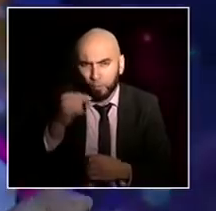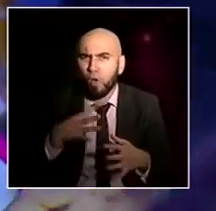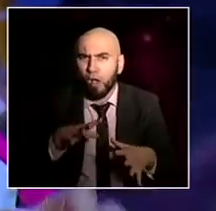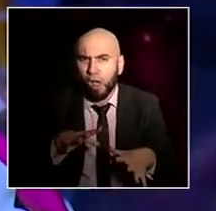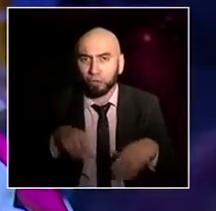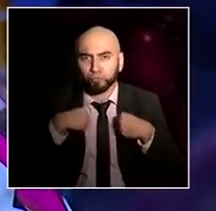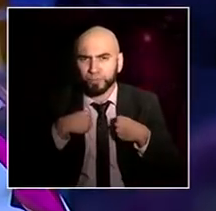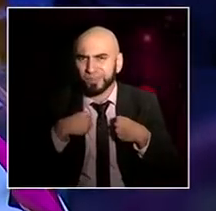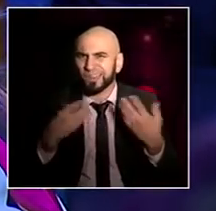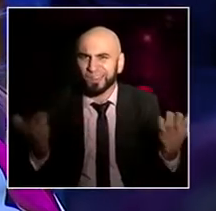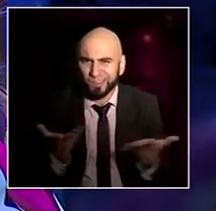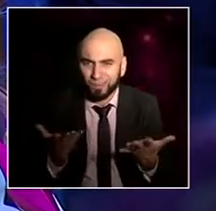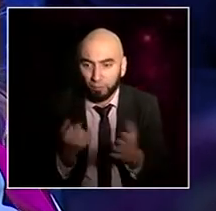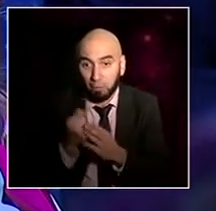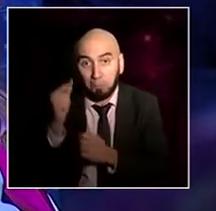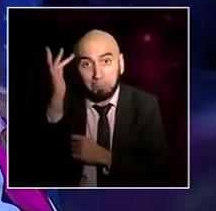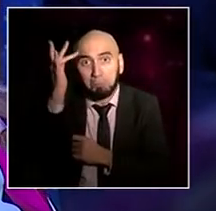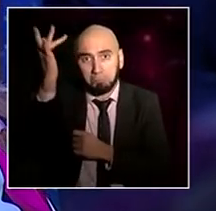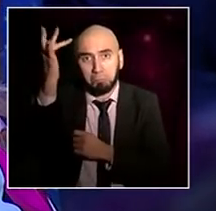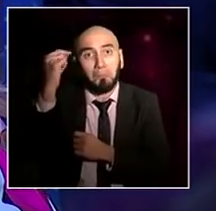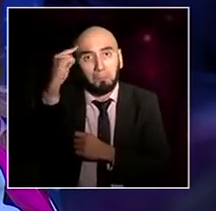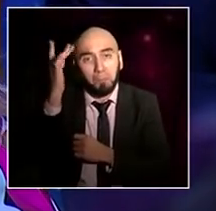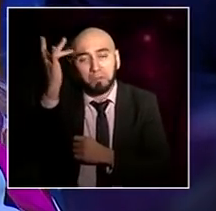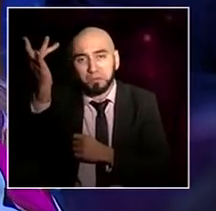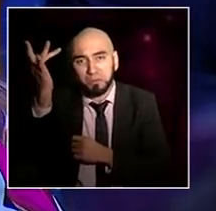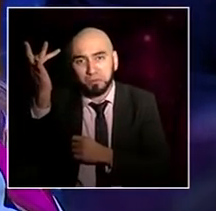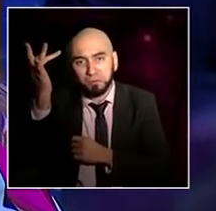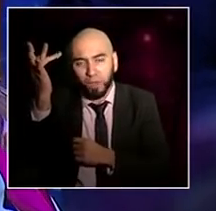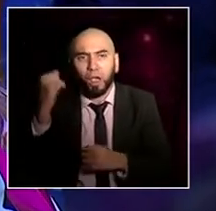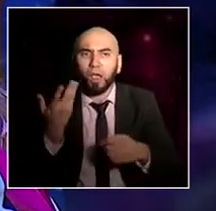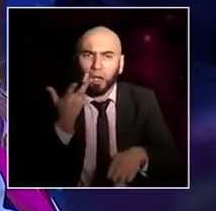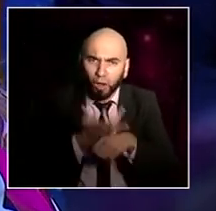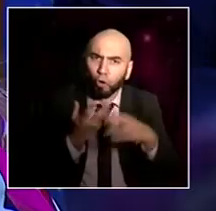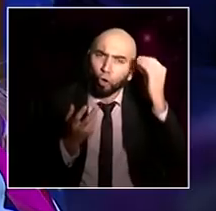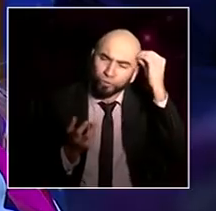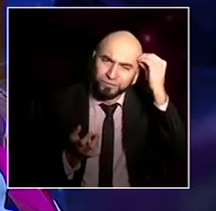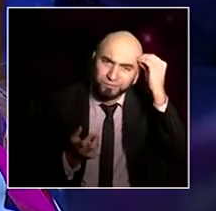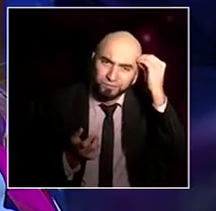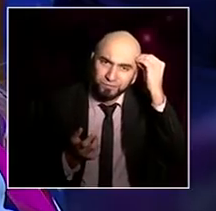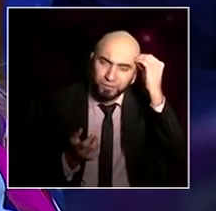ser inteligentes. Si creemos que somos inteligentes, sí somos conscientes, por lo tanto.